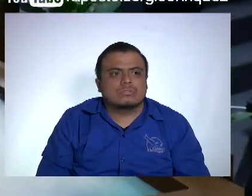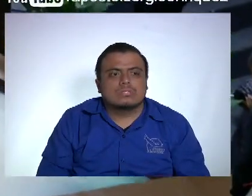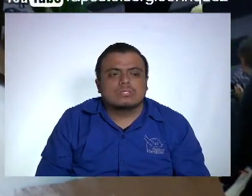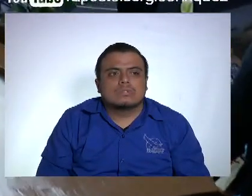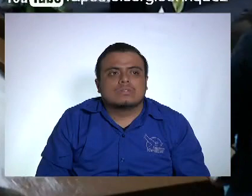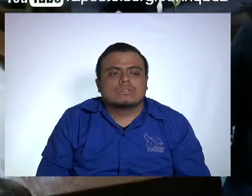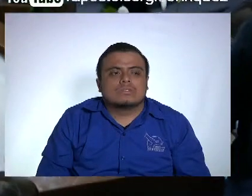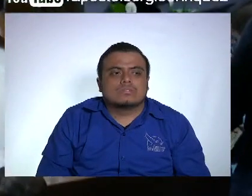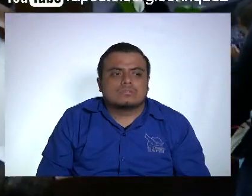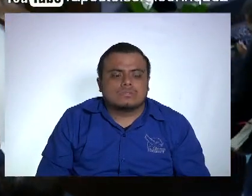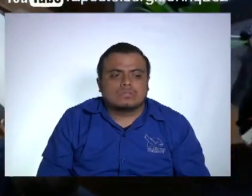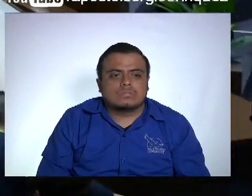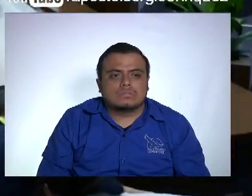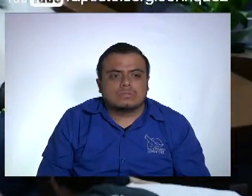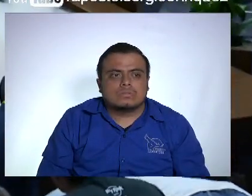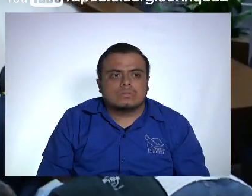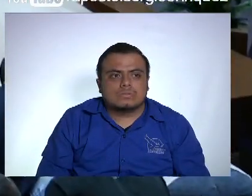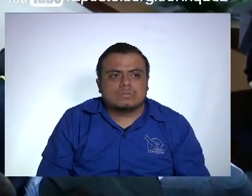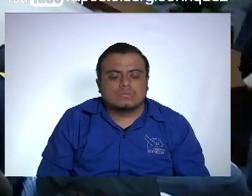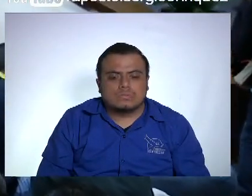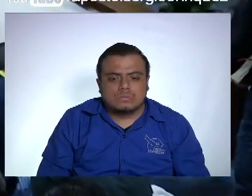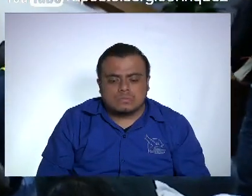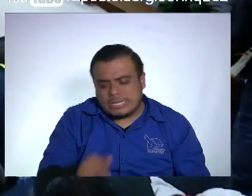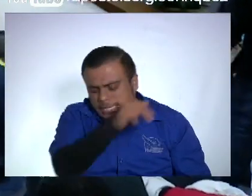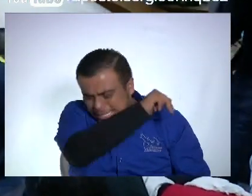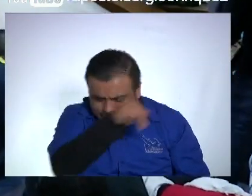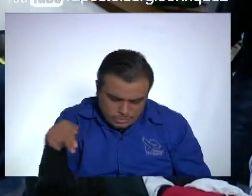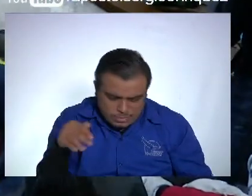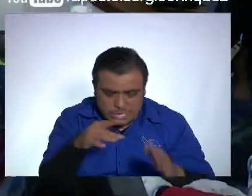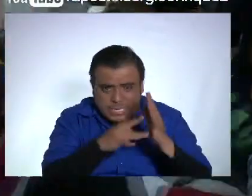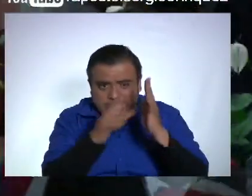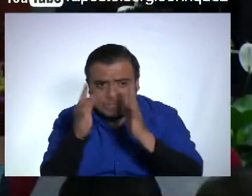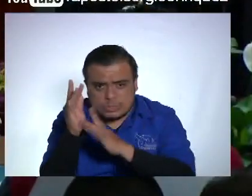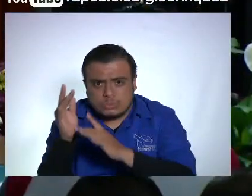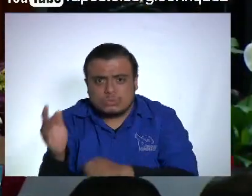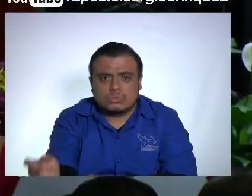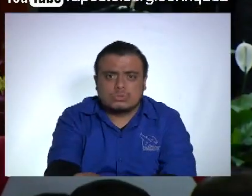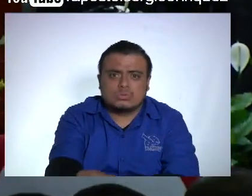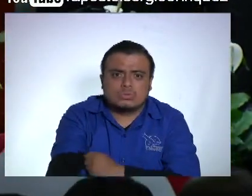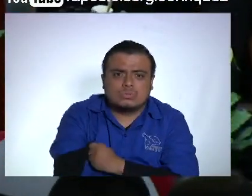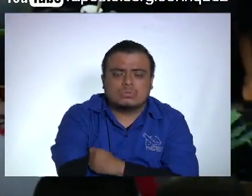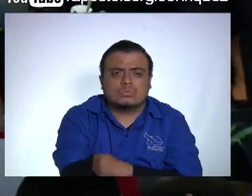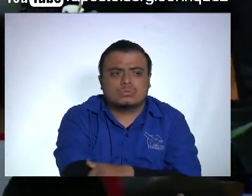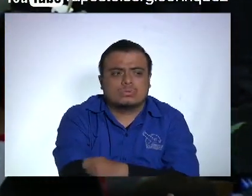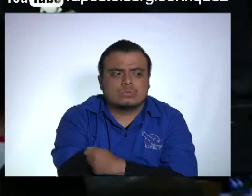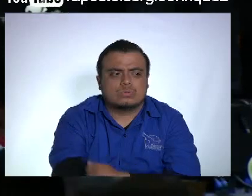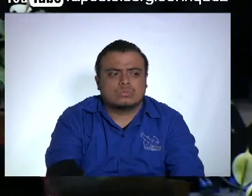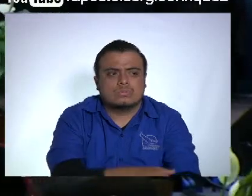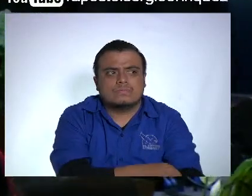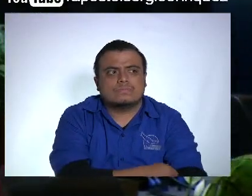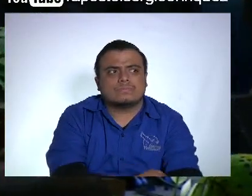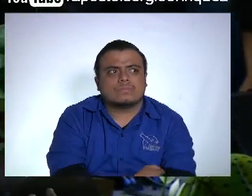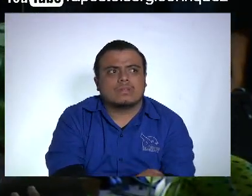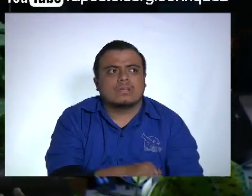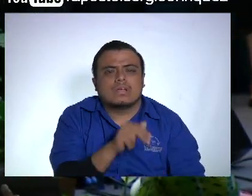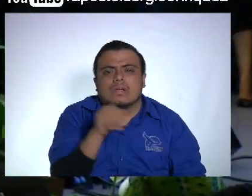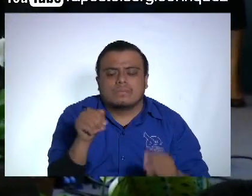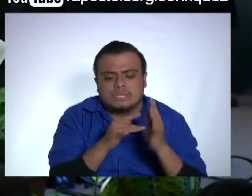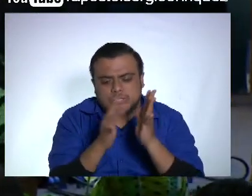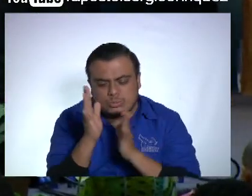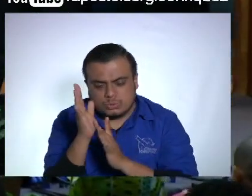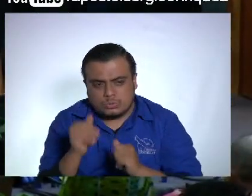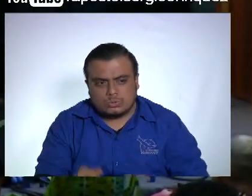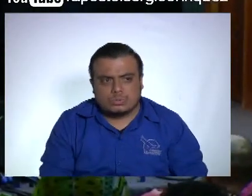En el nombre de Jesús. Oh Rabastaira, kenda keira la bastaira.